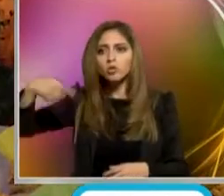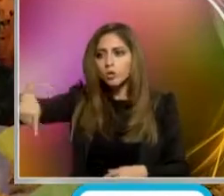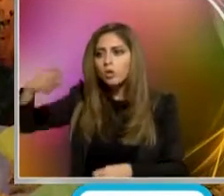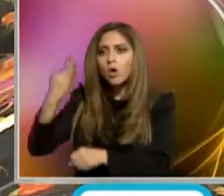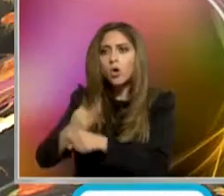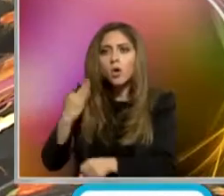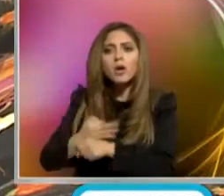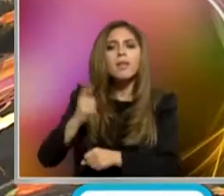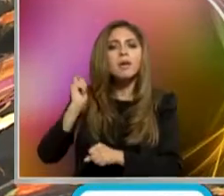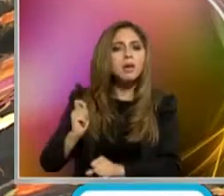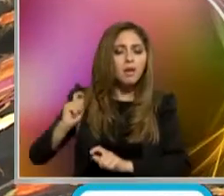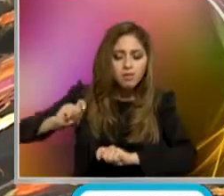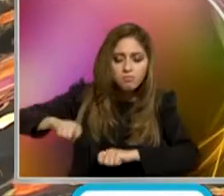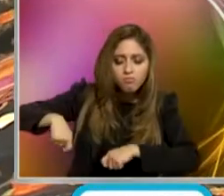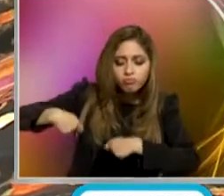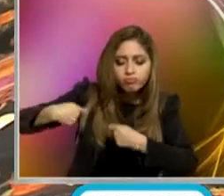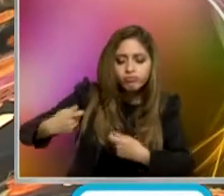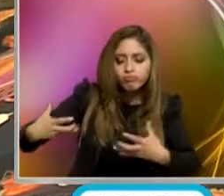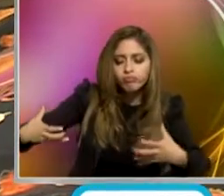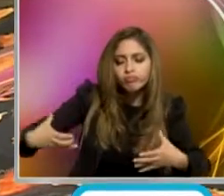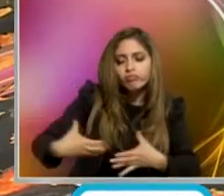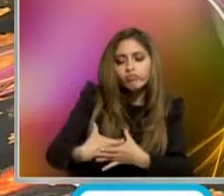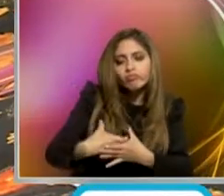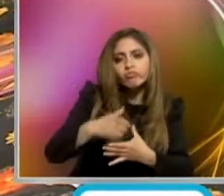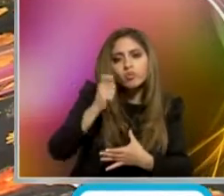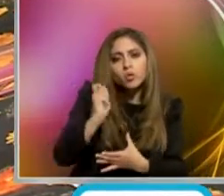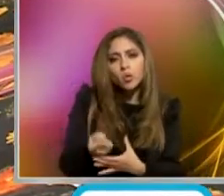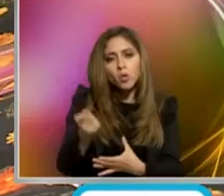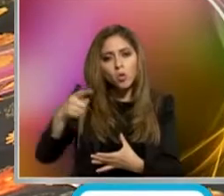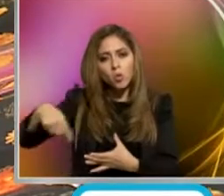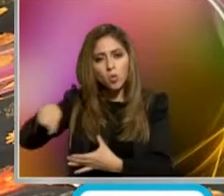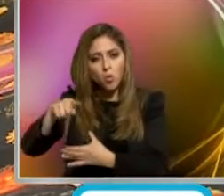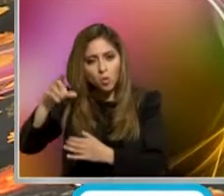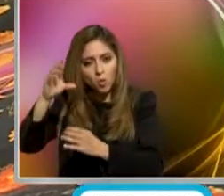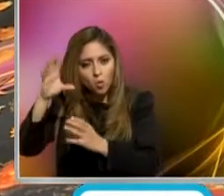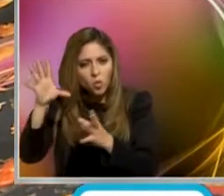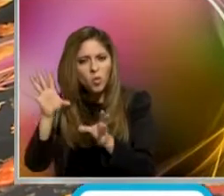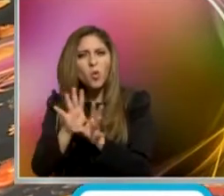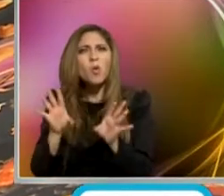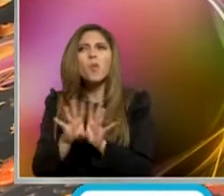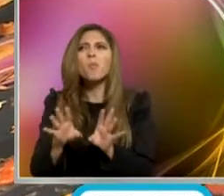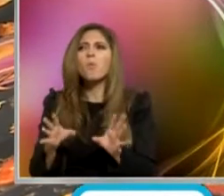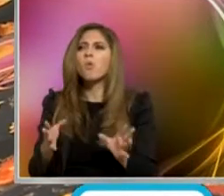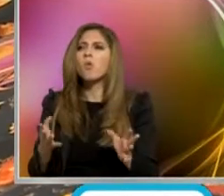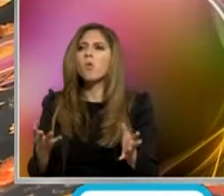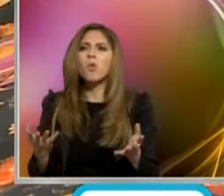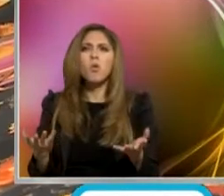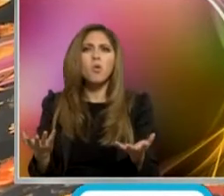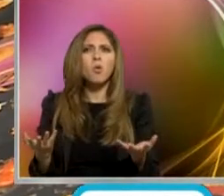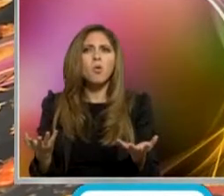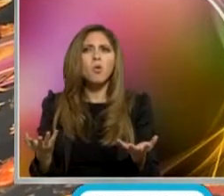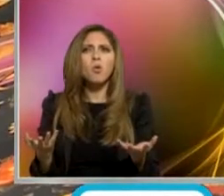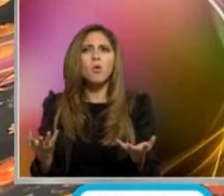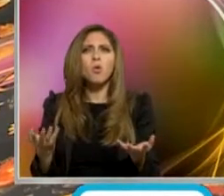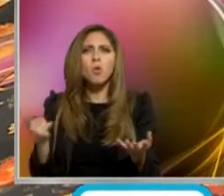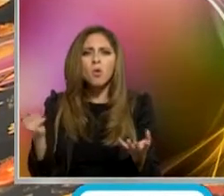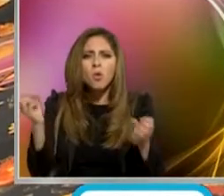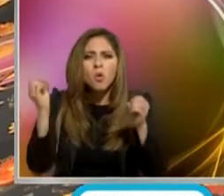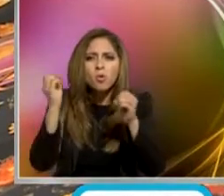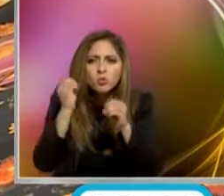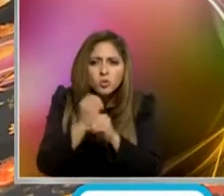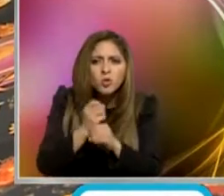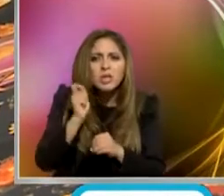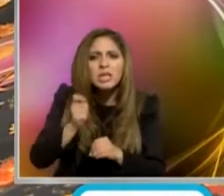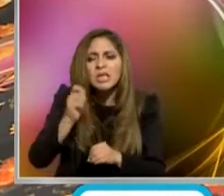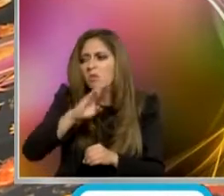la tradición del oscurantismo un poco, del gusto por las cosas que tienen que ver